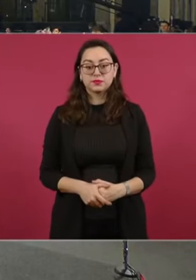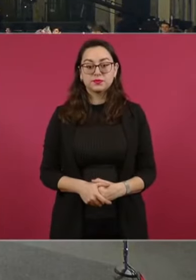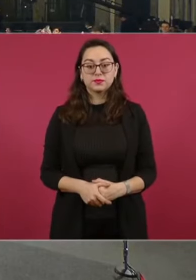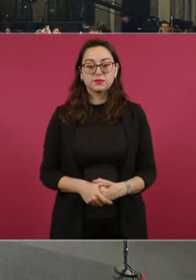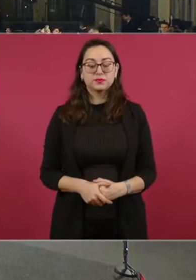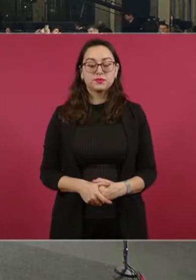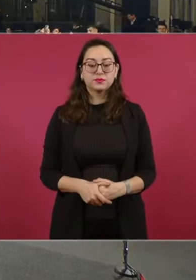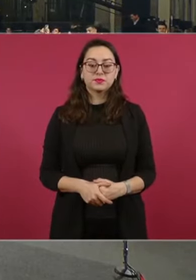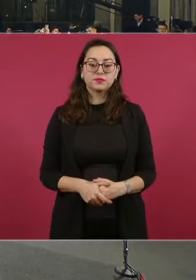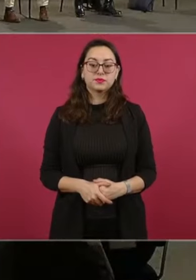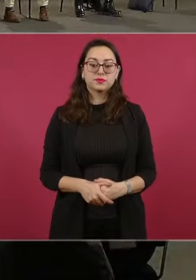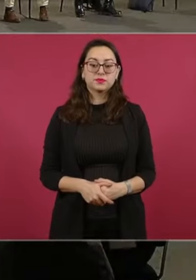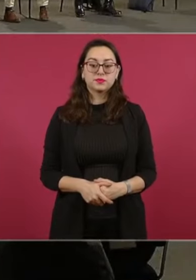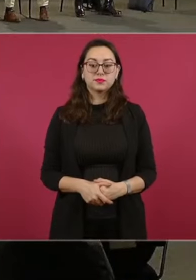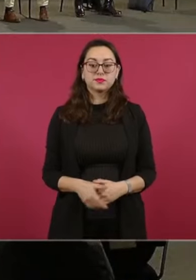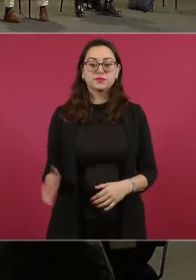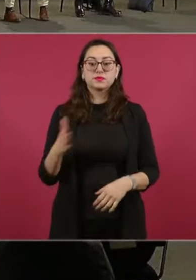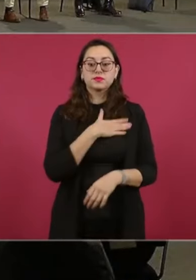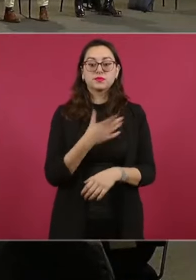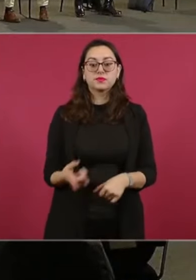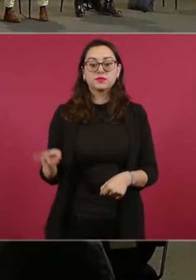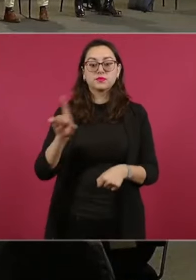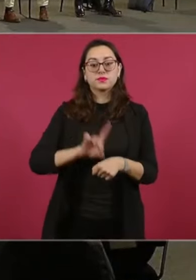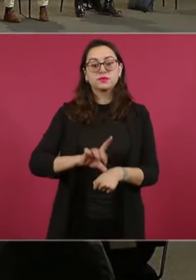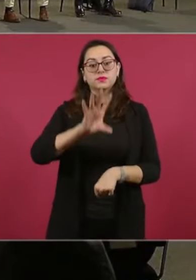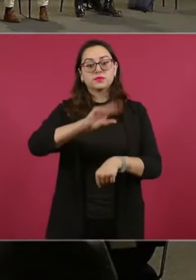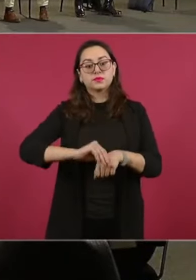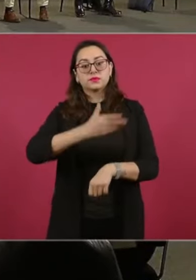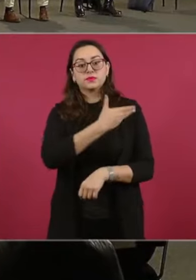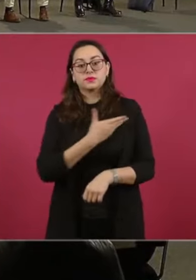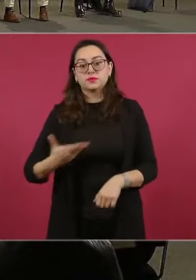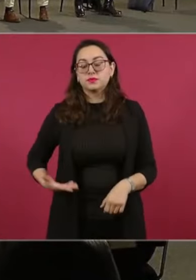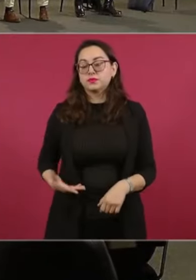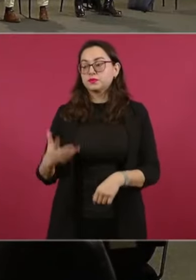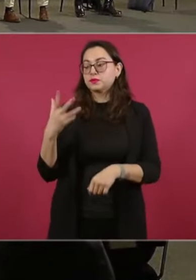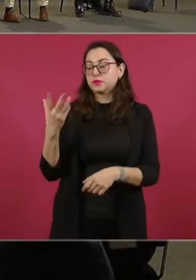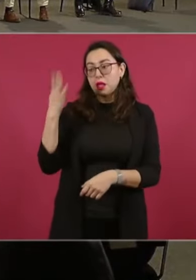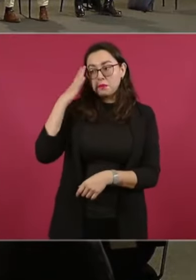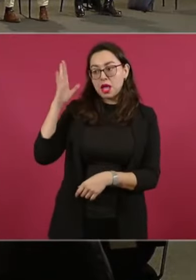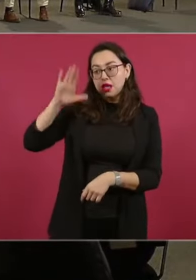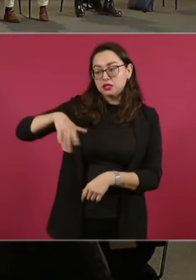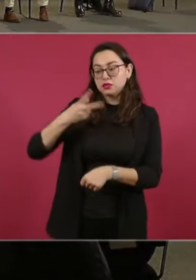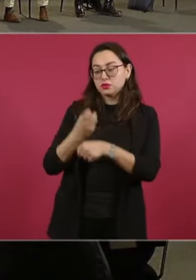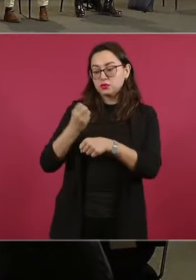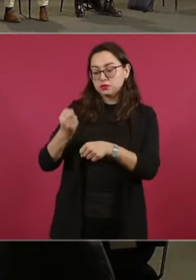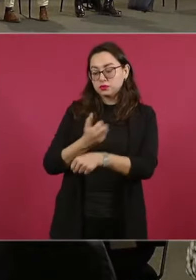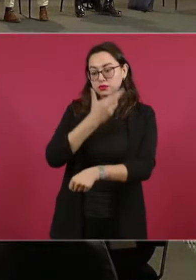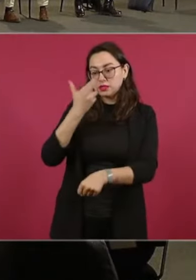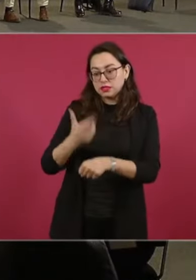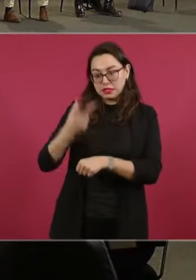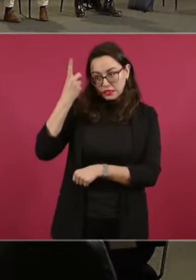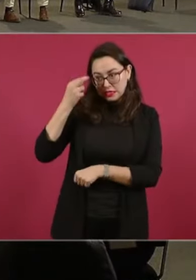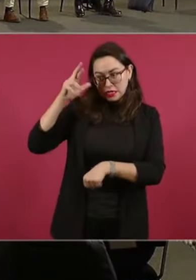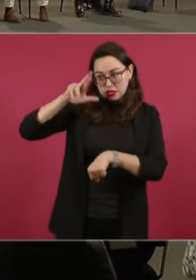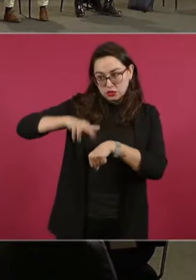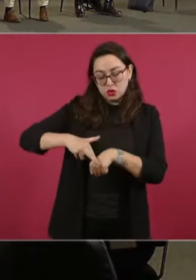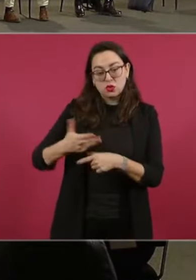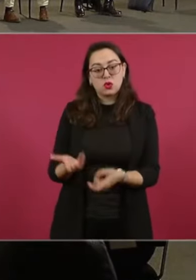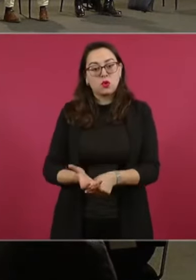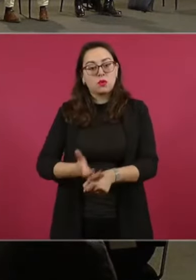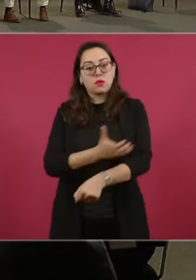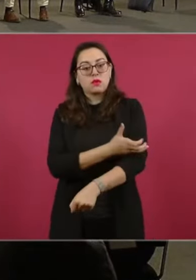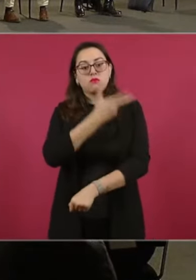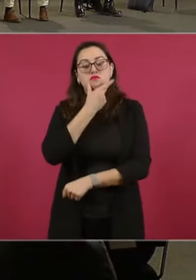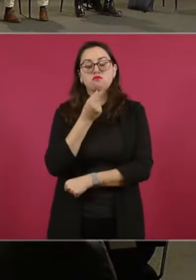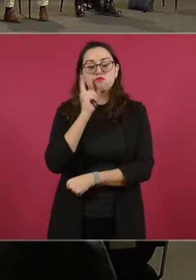Muy buenos días, con su permiso, señor presidente, maestro, subsecretario, señor director, compañeras y compañeros de los medios de comunicación.